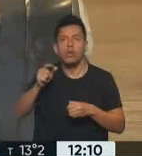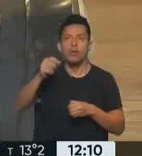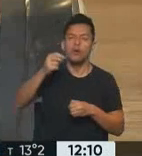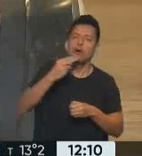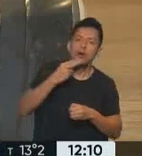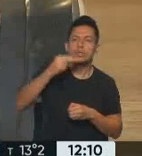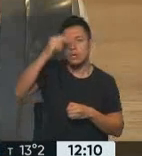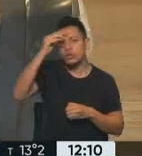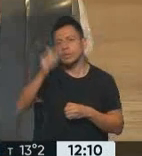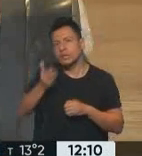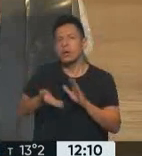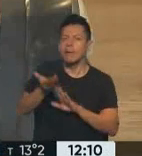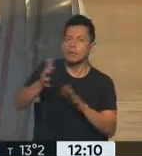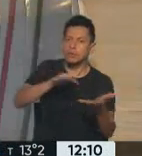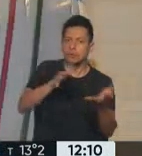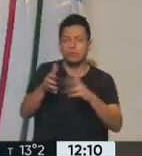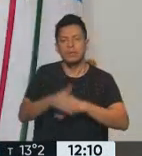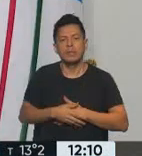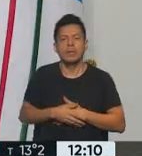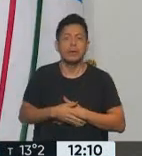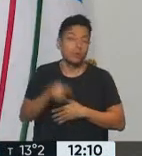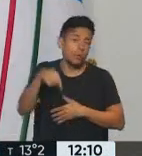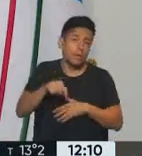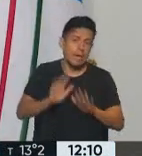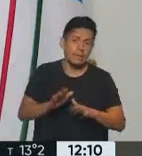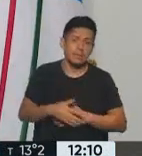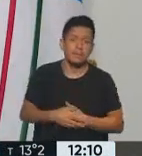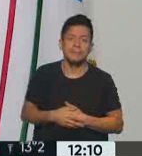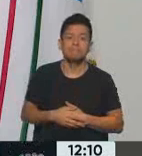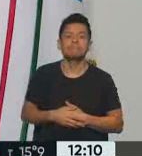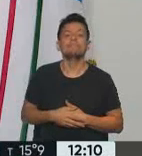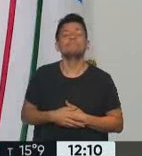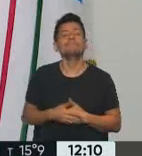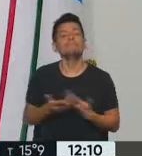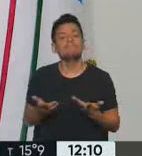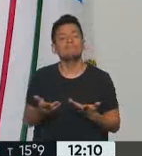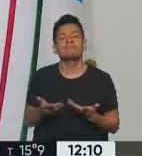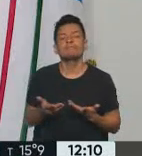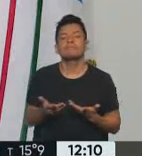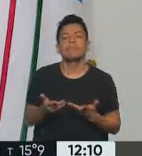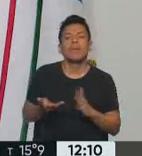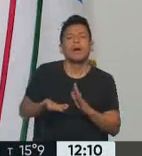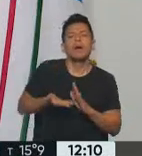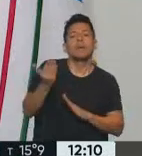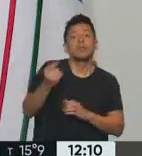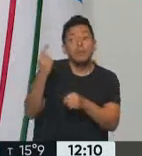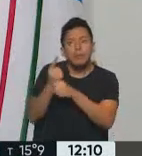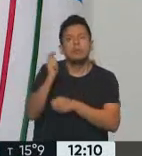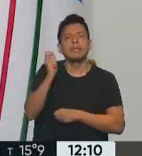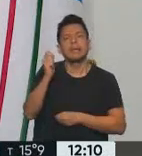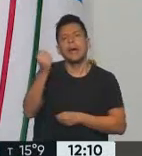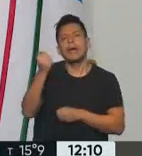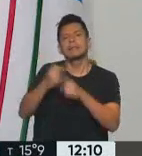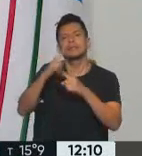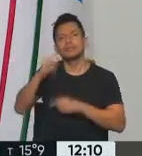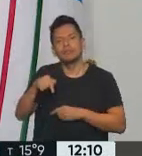12%. Es, digamos, lo que está al día de hoy. Inicialmente arrancó el aumento Action, otras veces ha